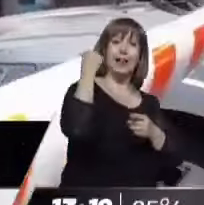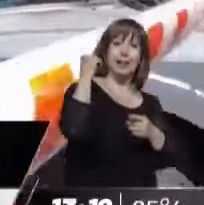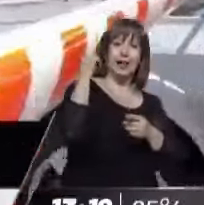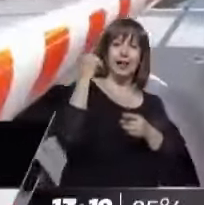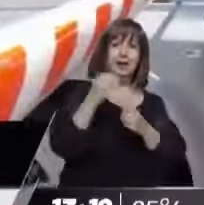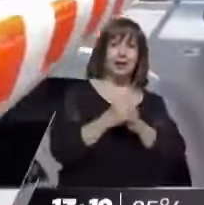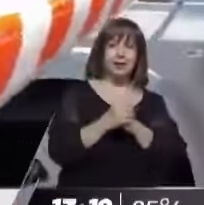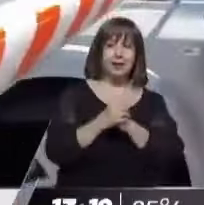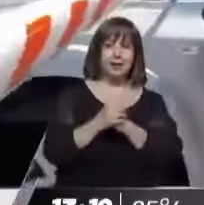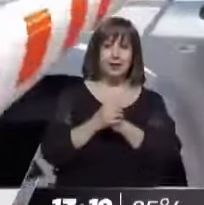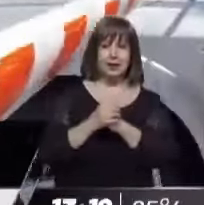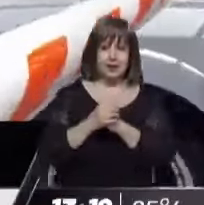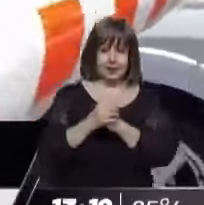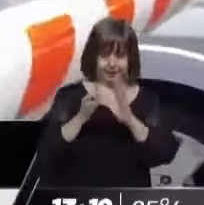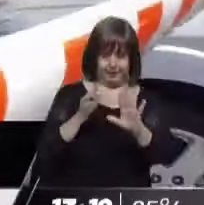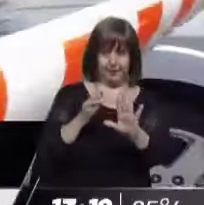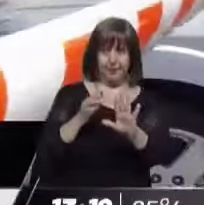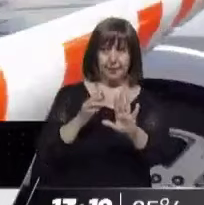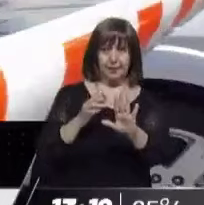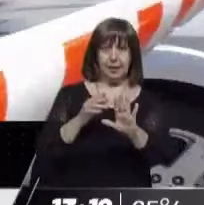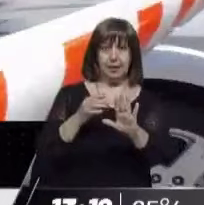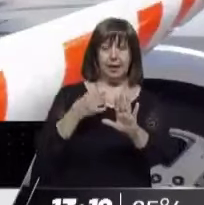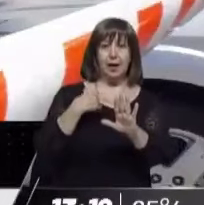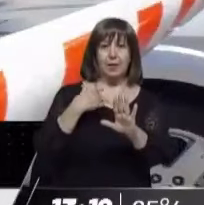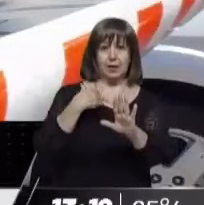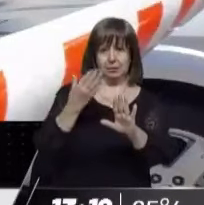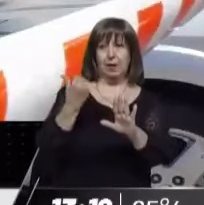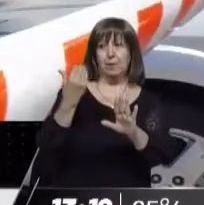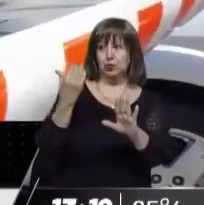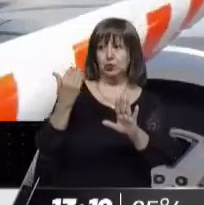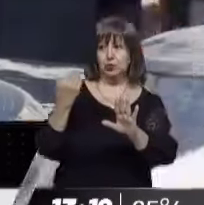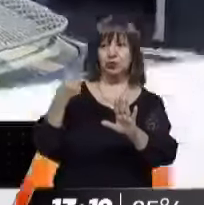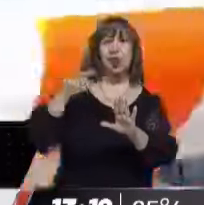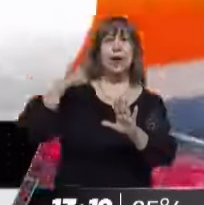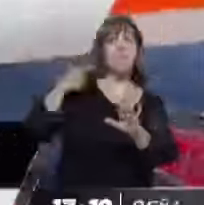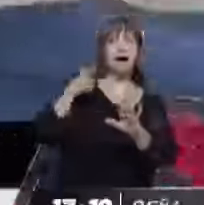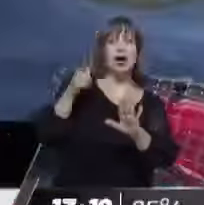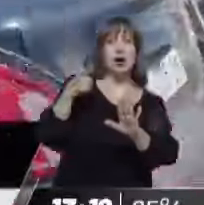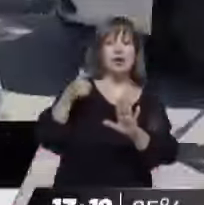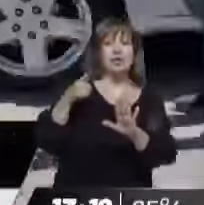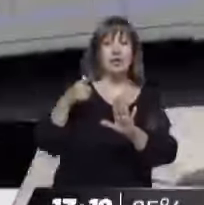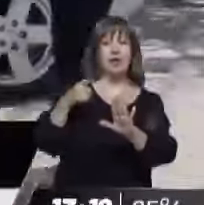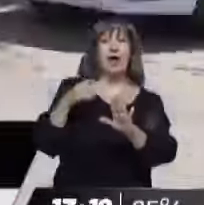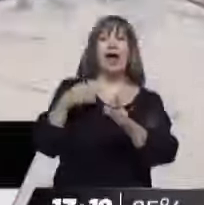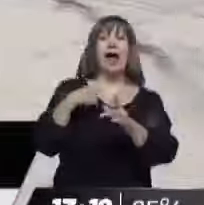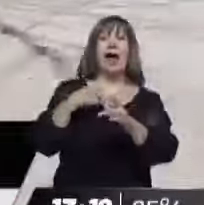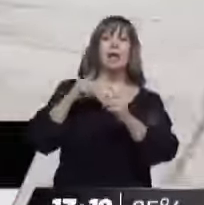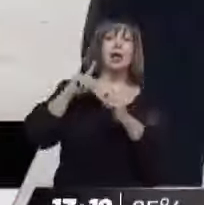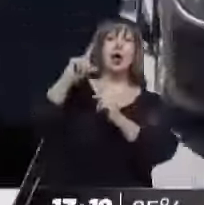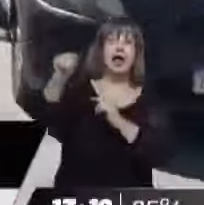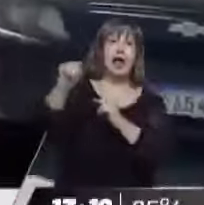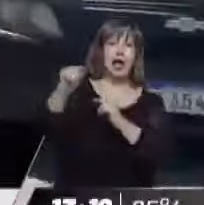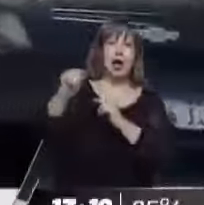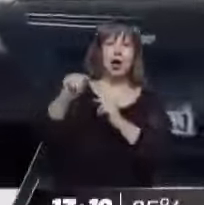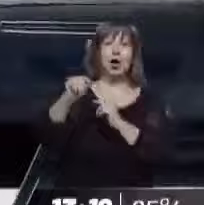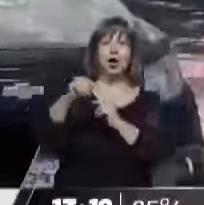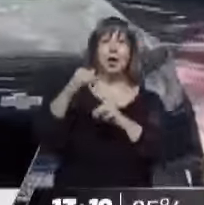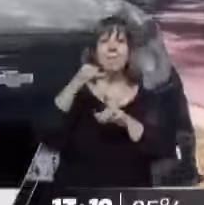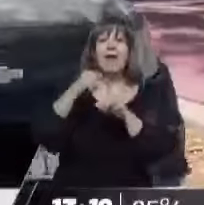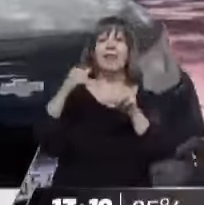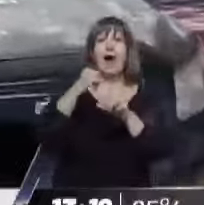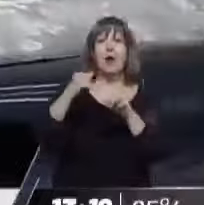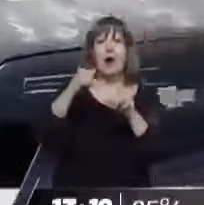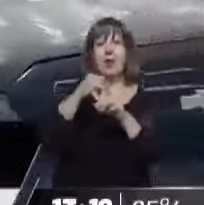digamos. Tendría que ser, a ver, Rulito, vení. Sería más allá, es bastante más allá. Parece cerquita, pero es como a media